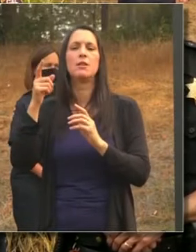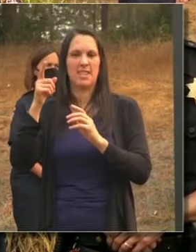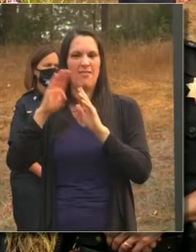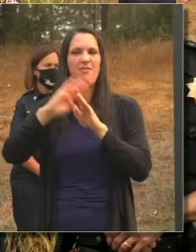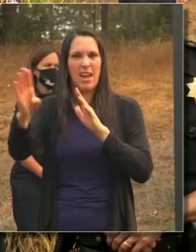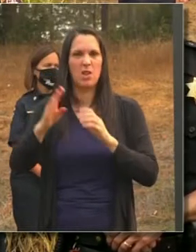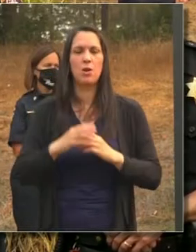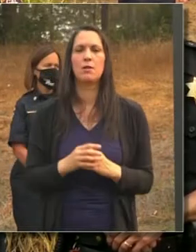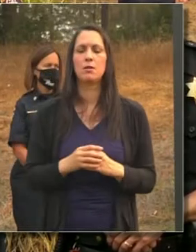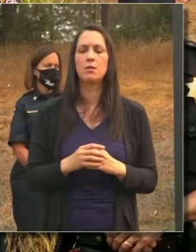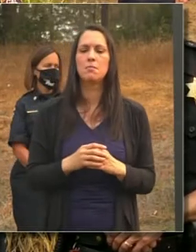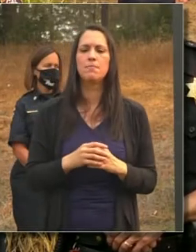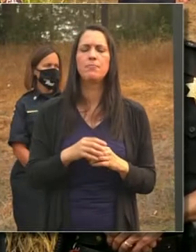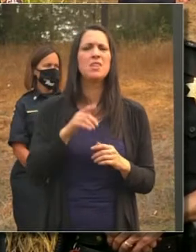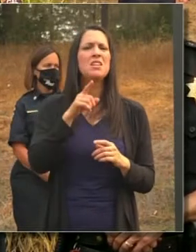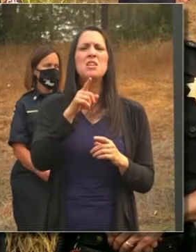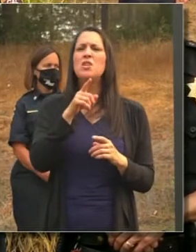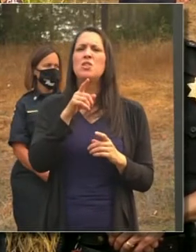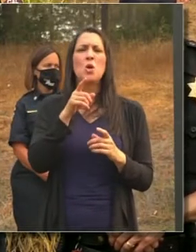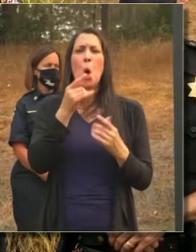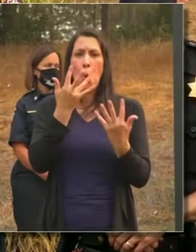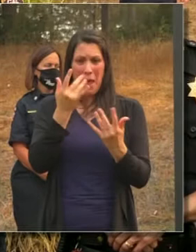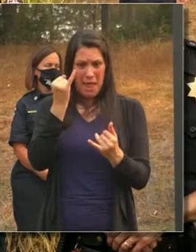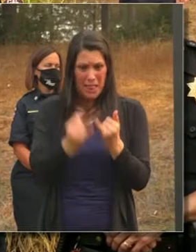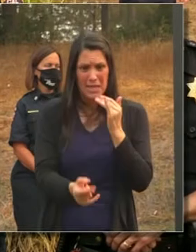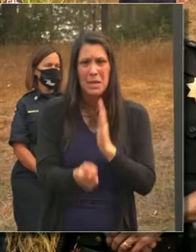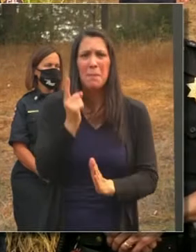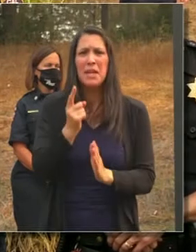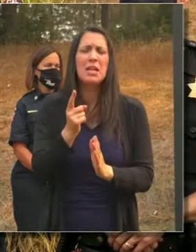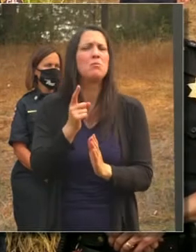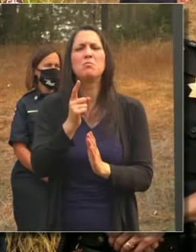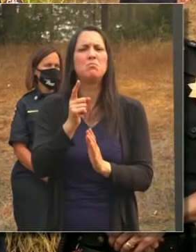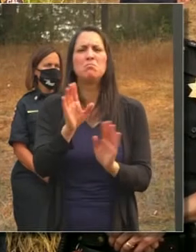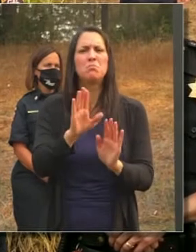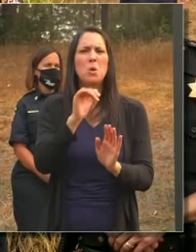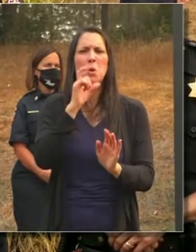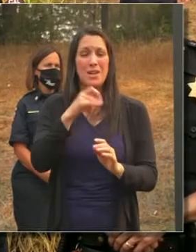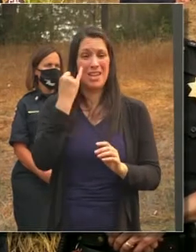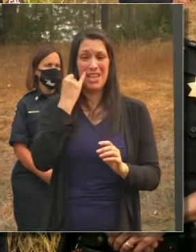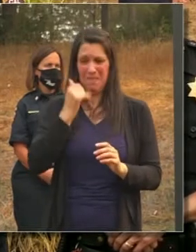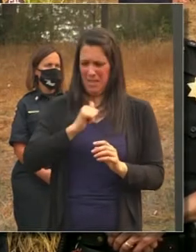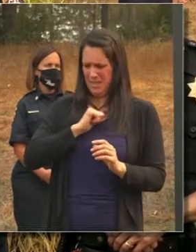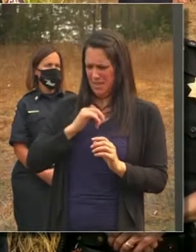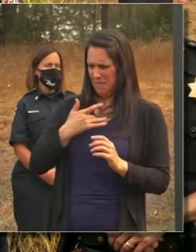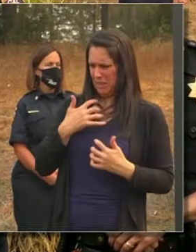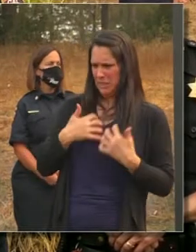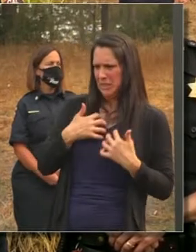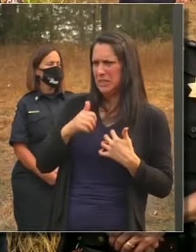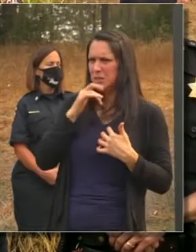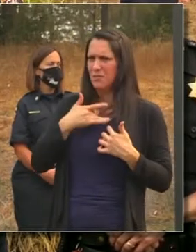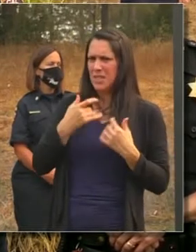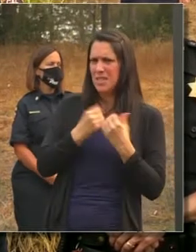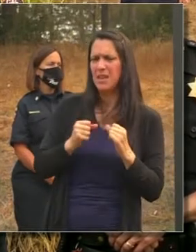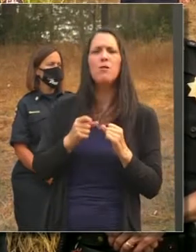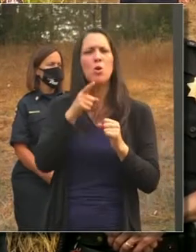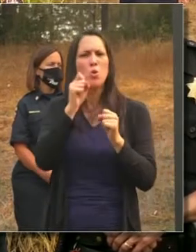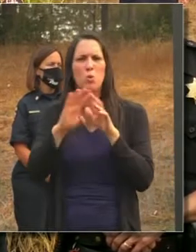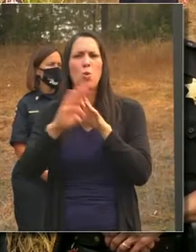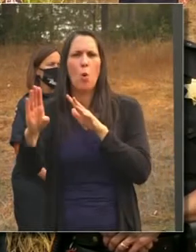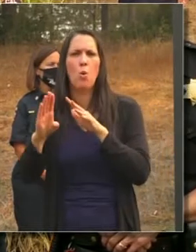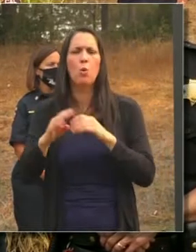la sirena alta y baja alta y baja es el momento de irse si no se lo han dicho váyase si no se sienten seguros váyanse